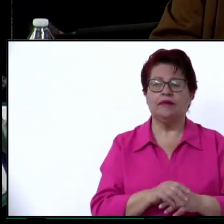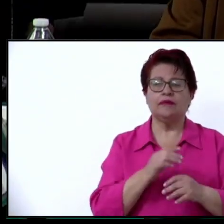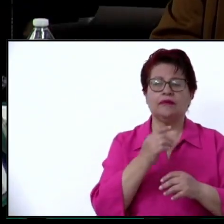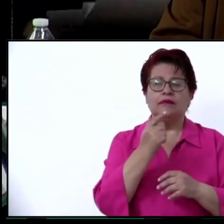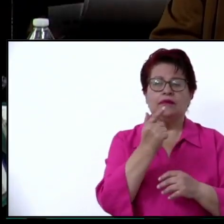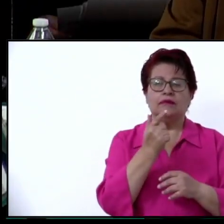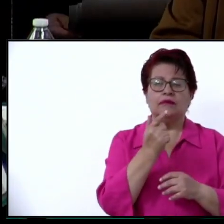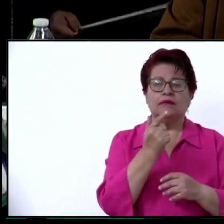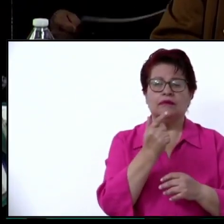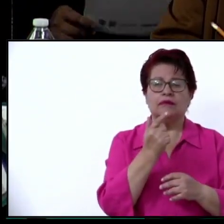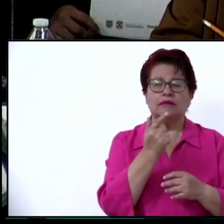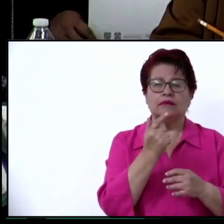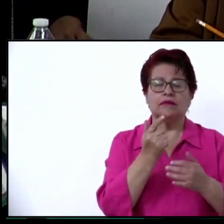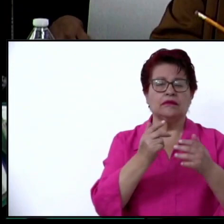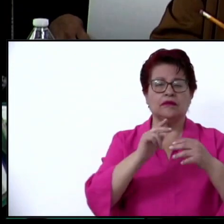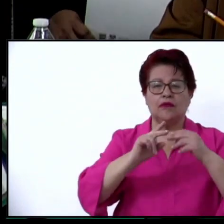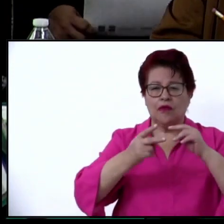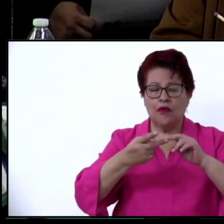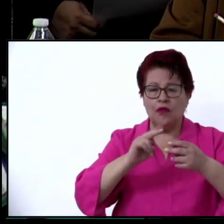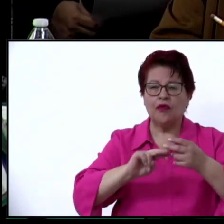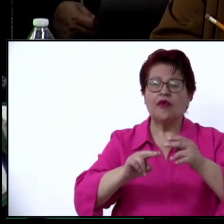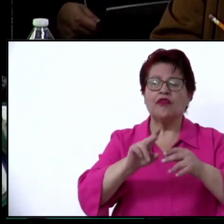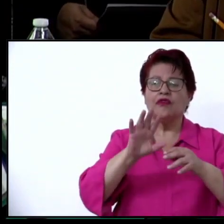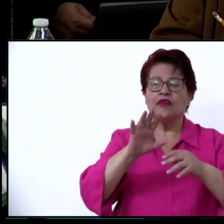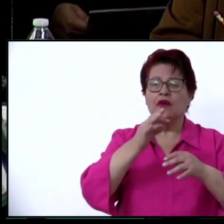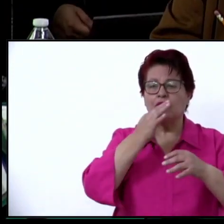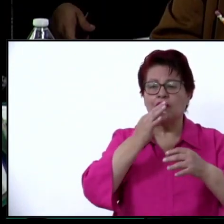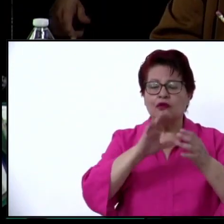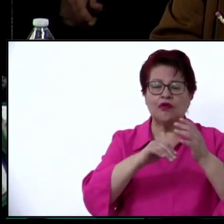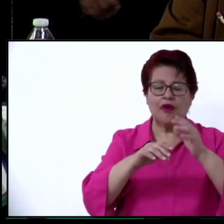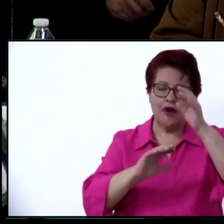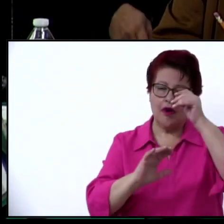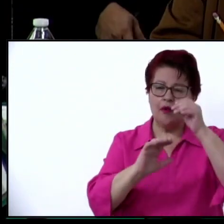7. Réplica hasta por 5 minutos,